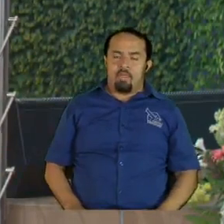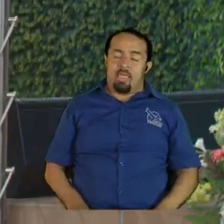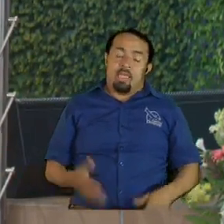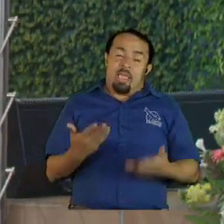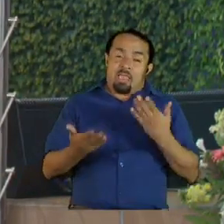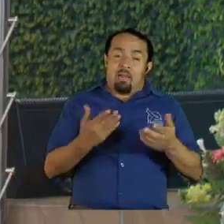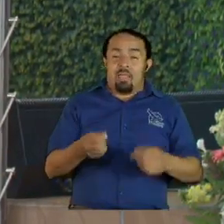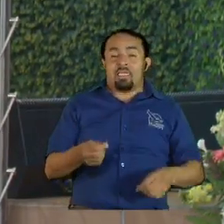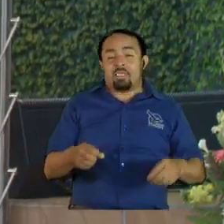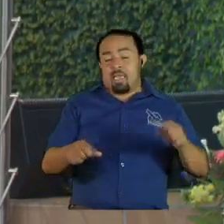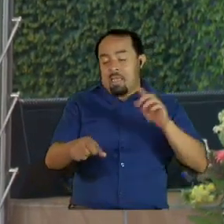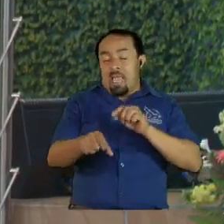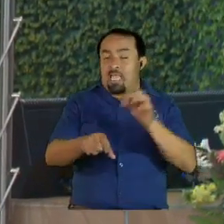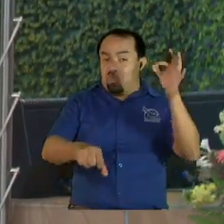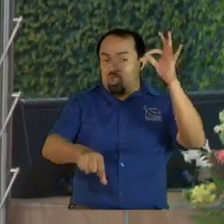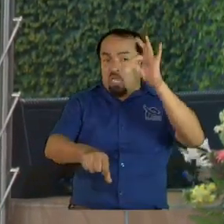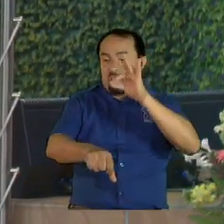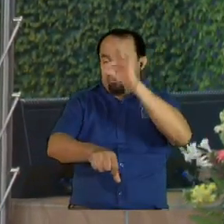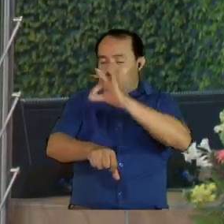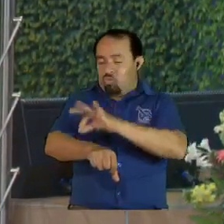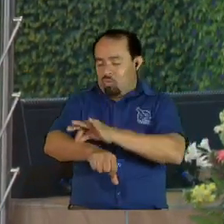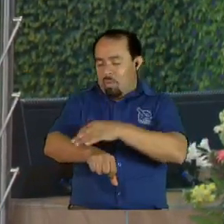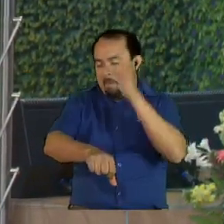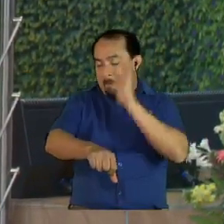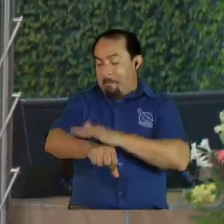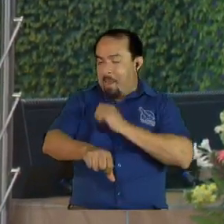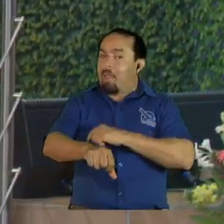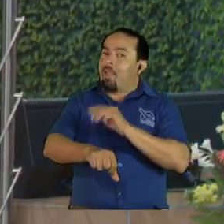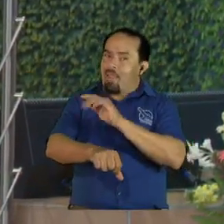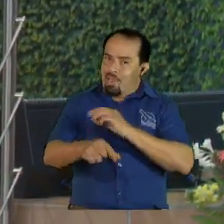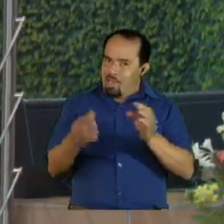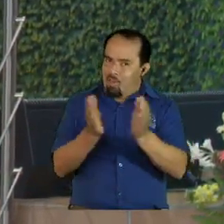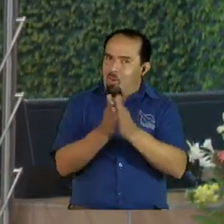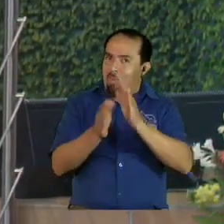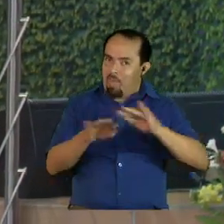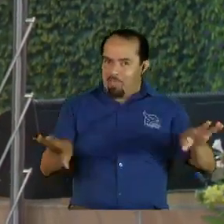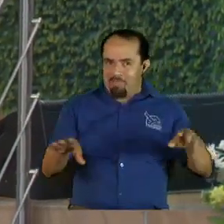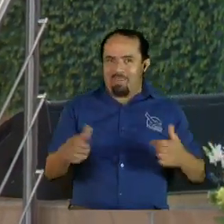su propia sangre. Y usted lo mató.